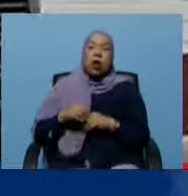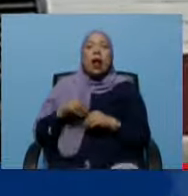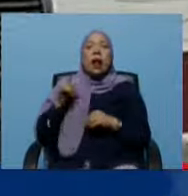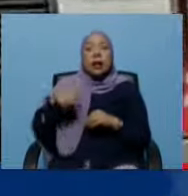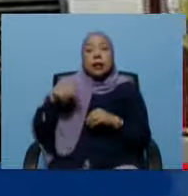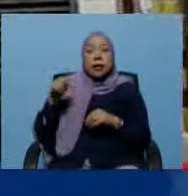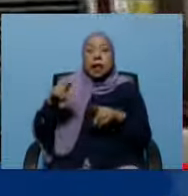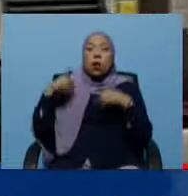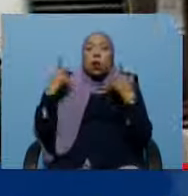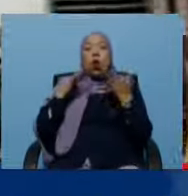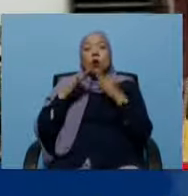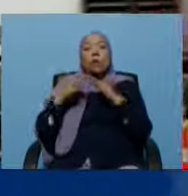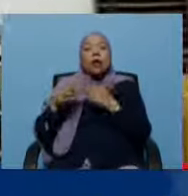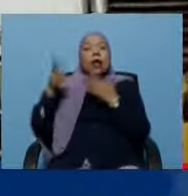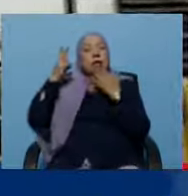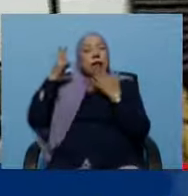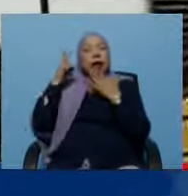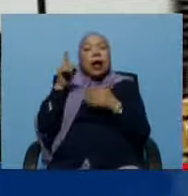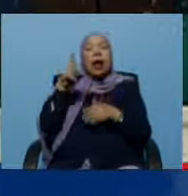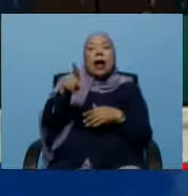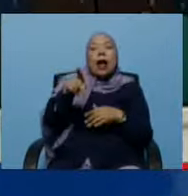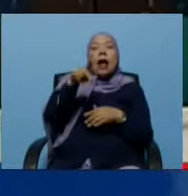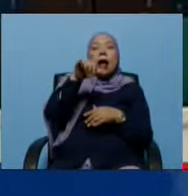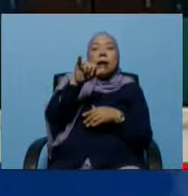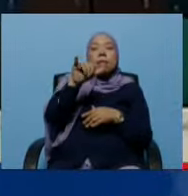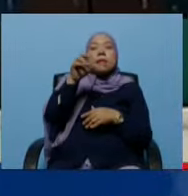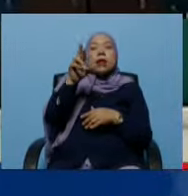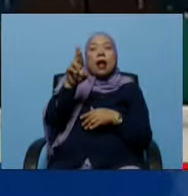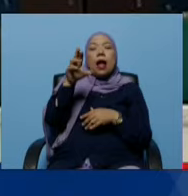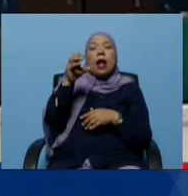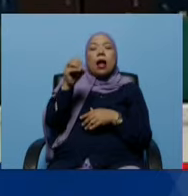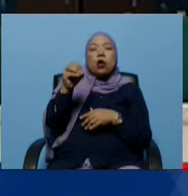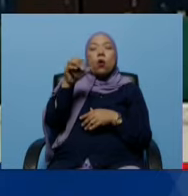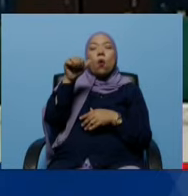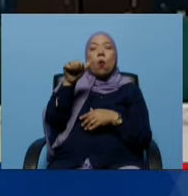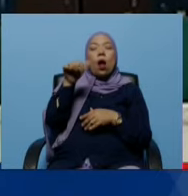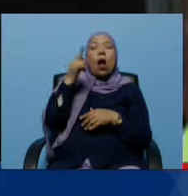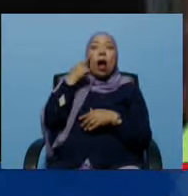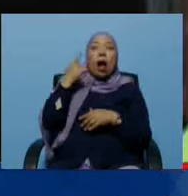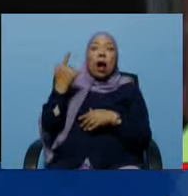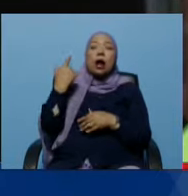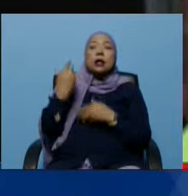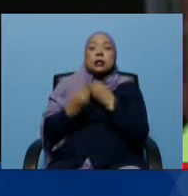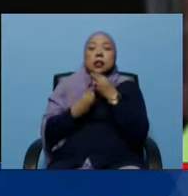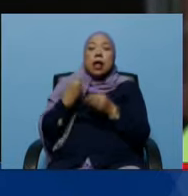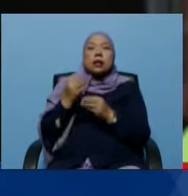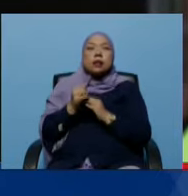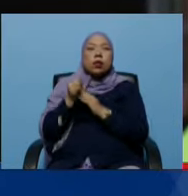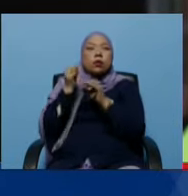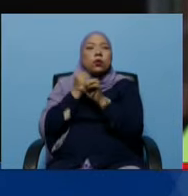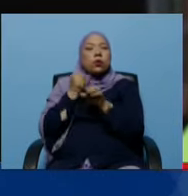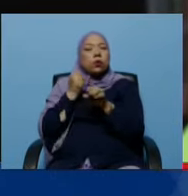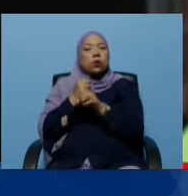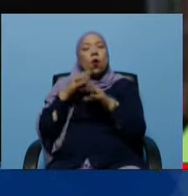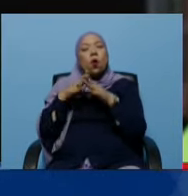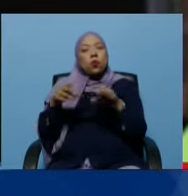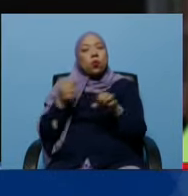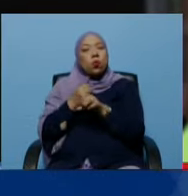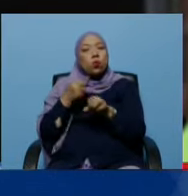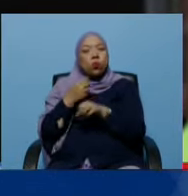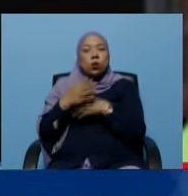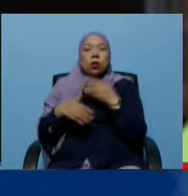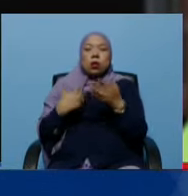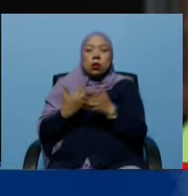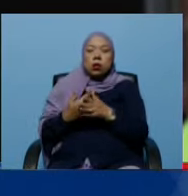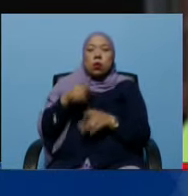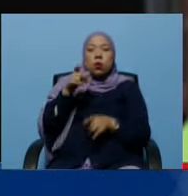están aliados con nosotros, ese trabajo en equipo que se hace, y de igual manera con todo ese trabajo que se hace